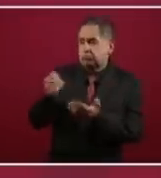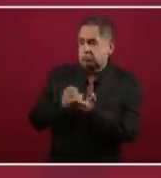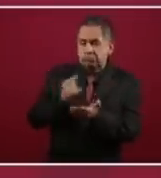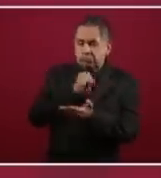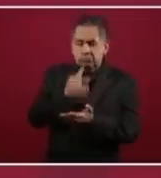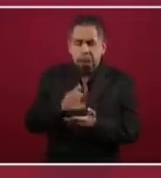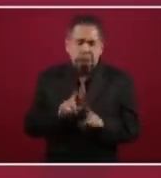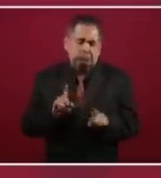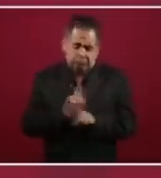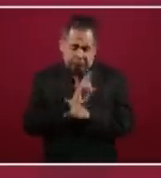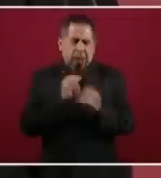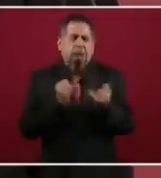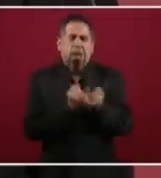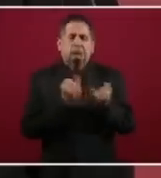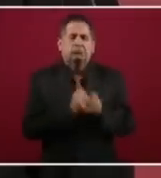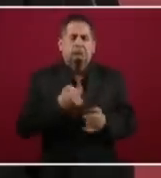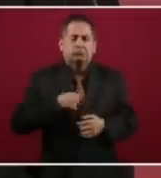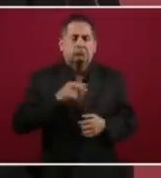los viene-viene.